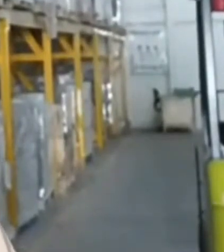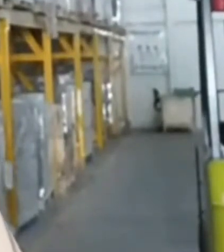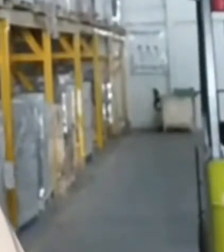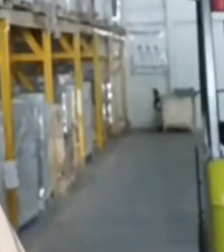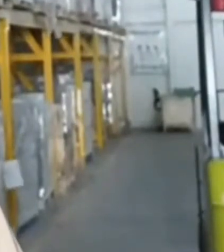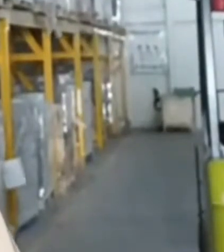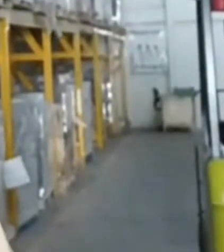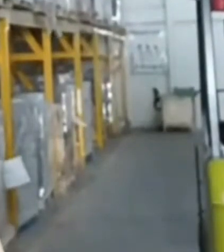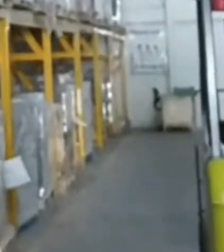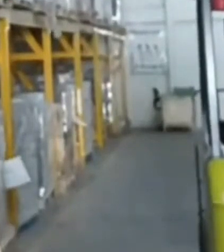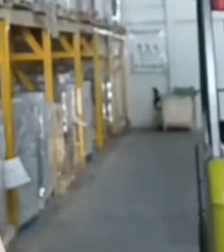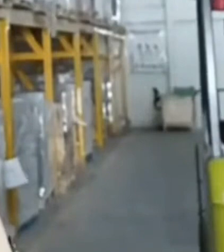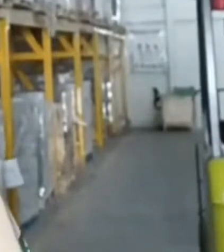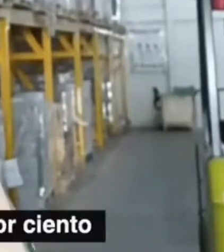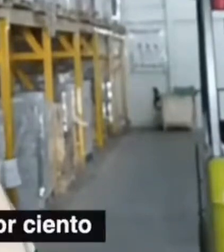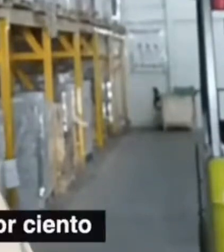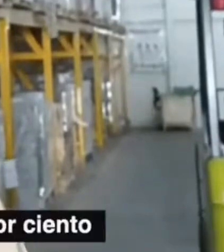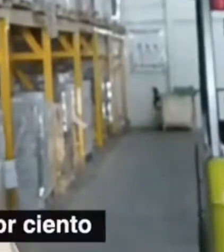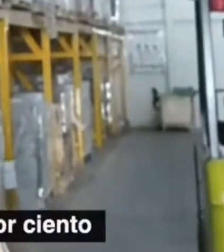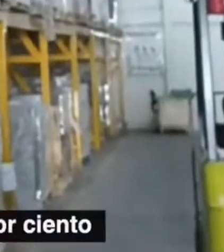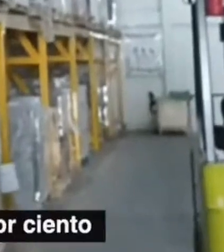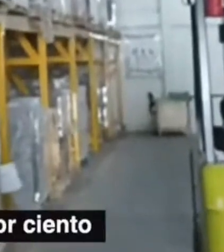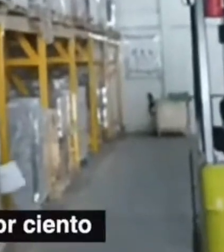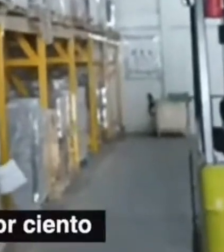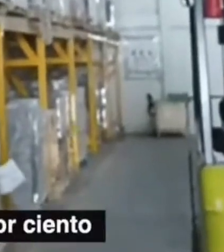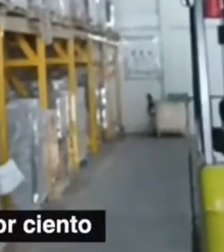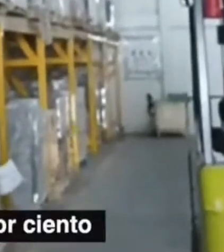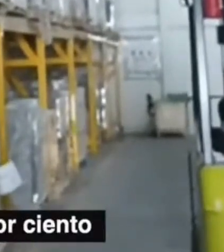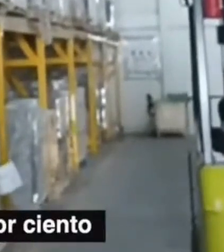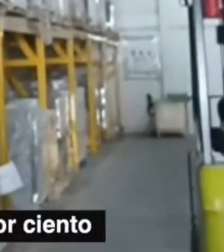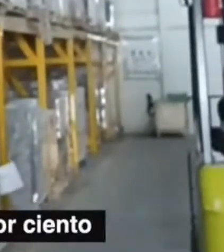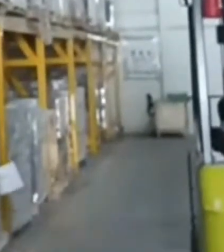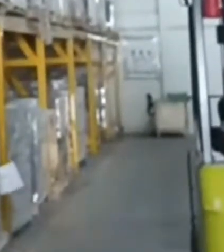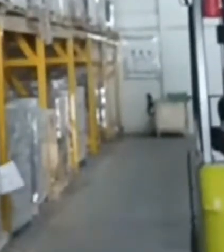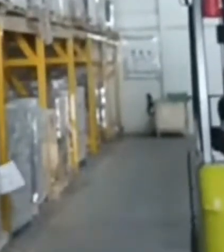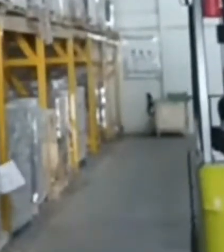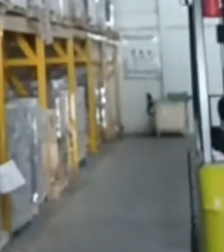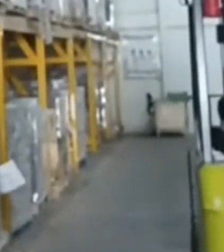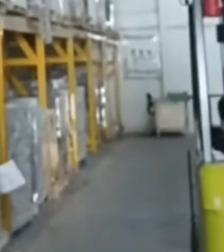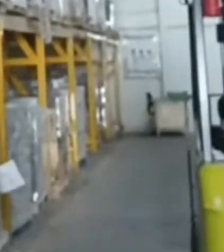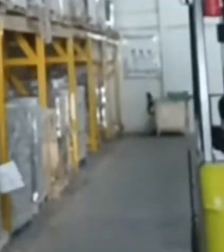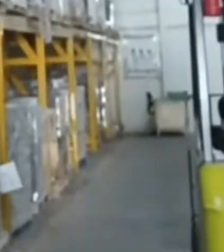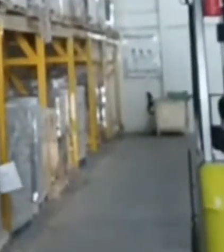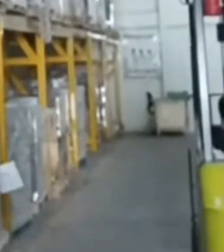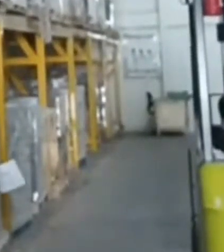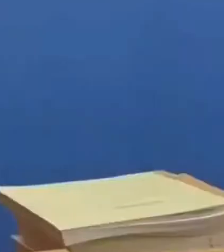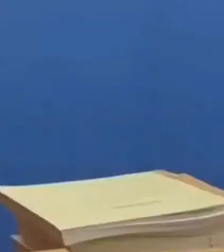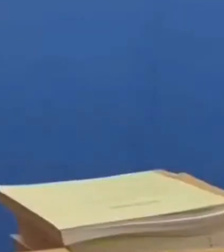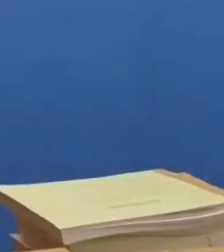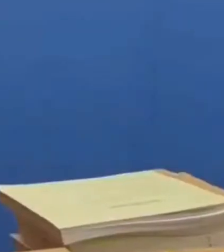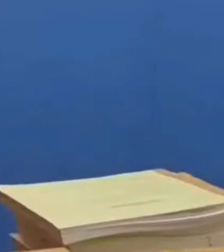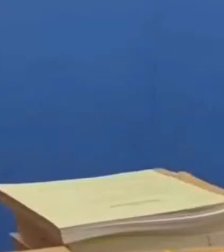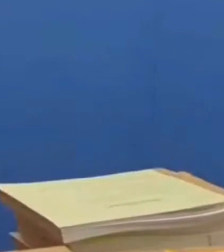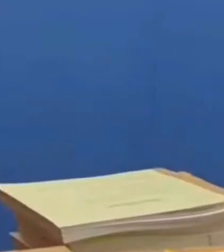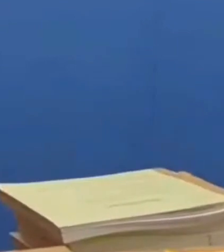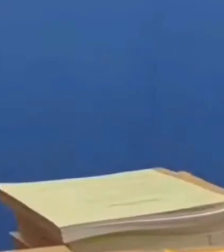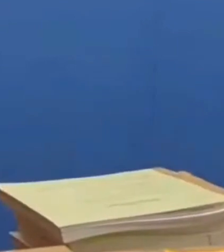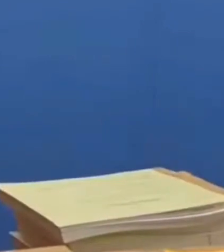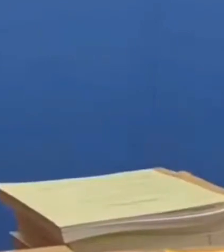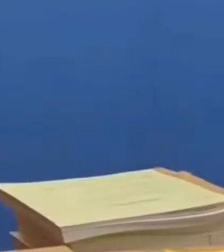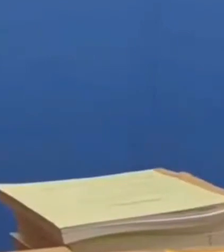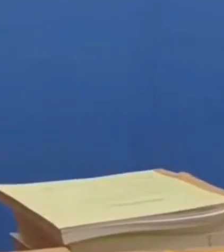y pues, me atrevo a decir que estamos casi al 100% en el nivel de surtido. Yo